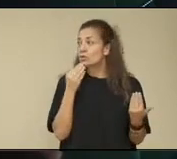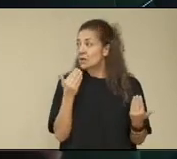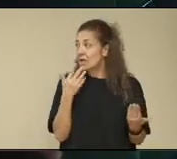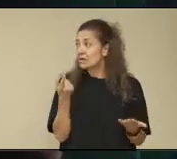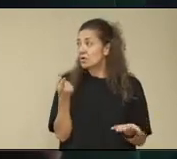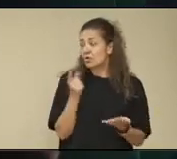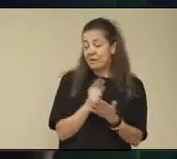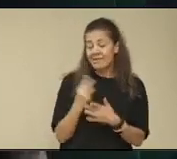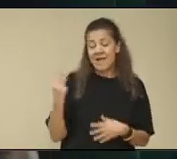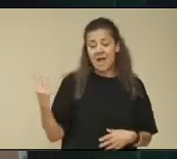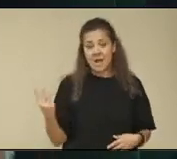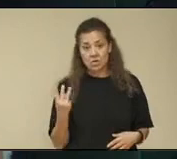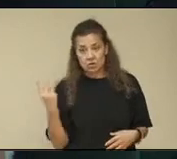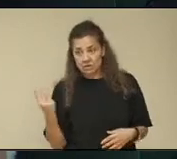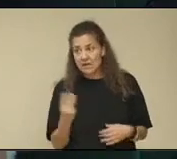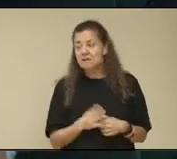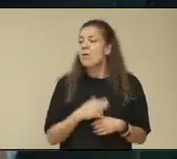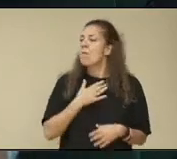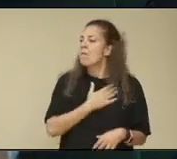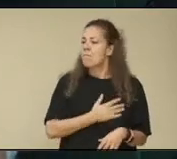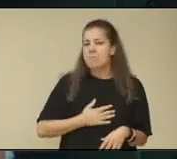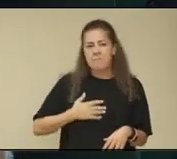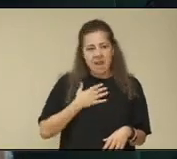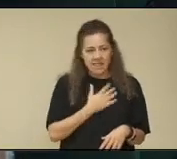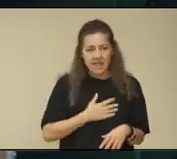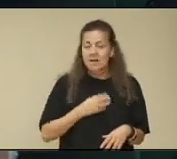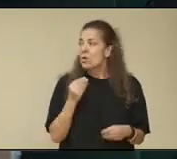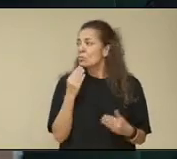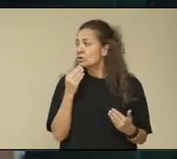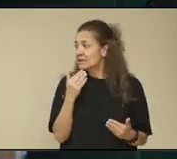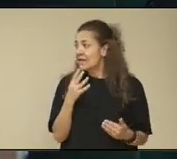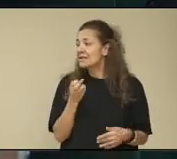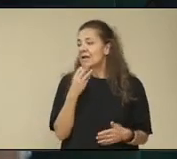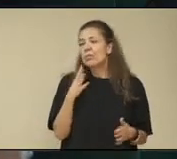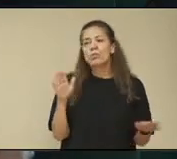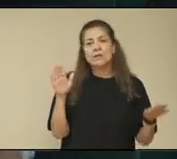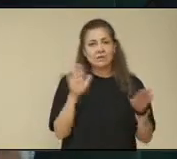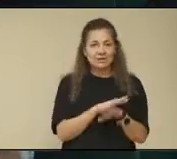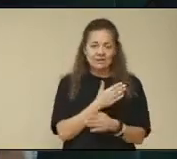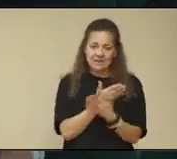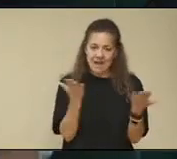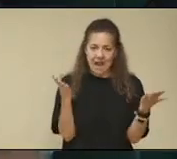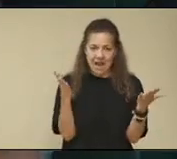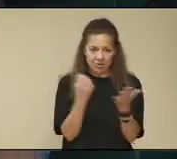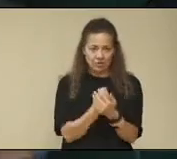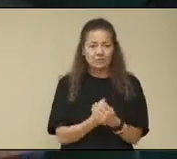de nuevo a los tres, un auténtico placer, y muchas gracias y buenas noches a todo el mundo.